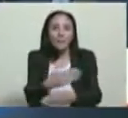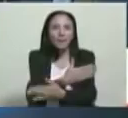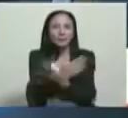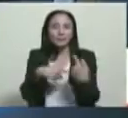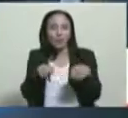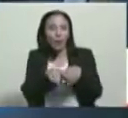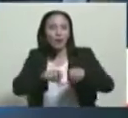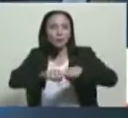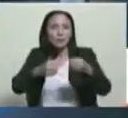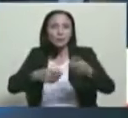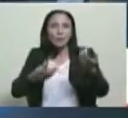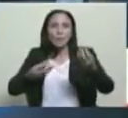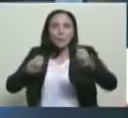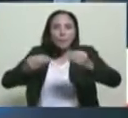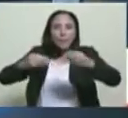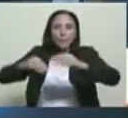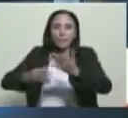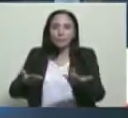multiplicándolo todo, todo, todo.